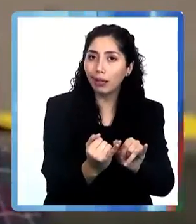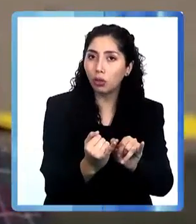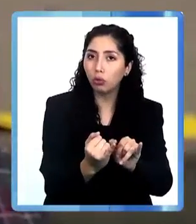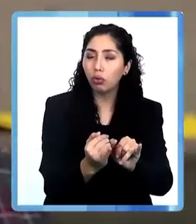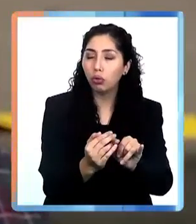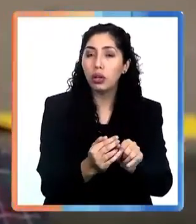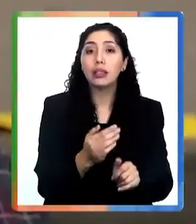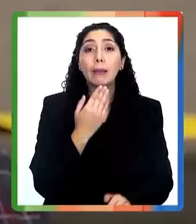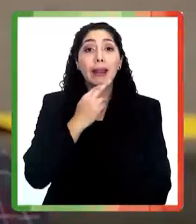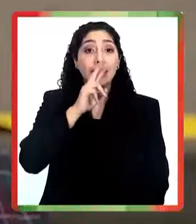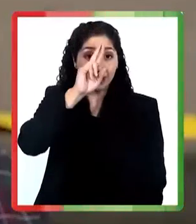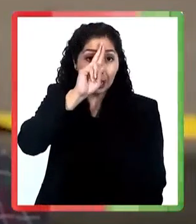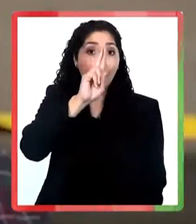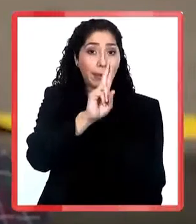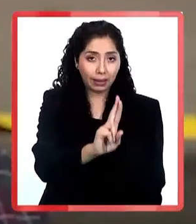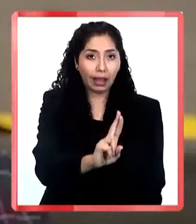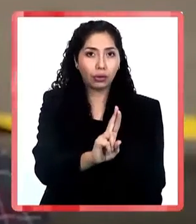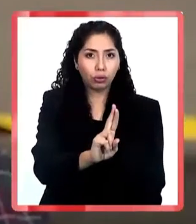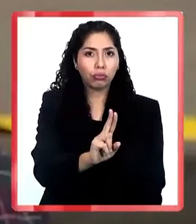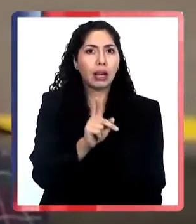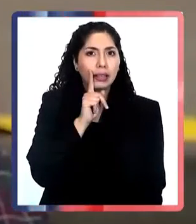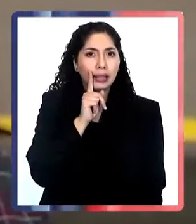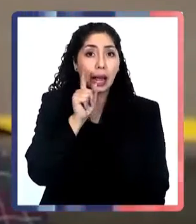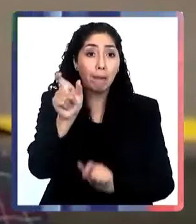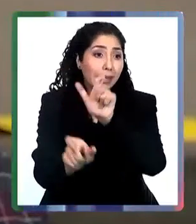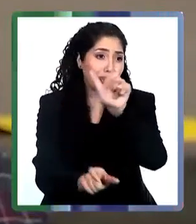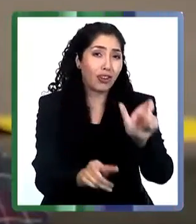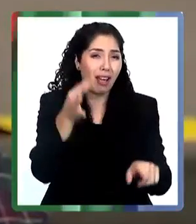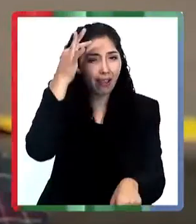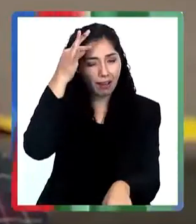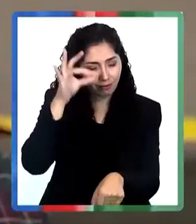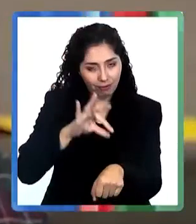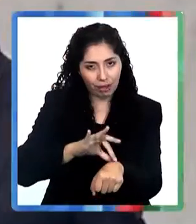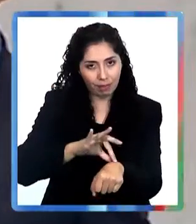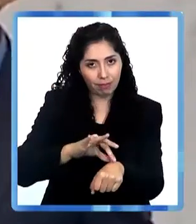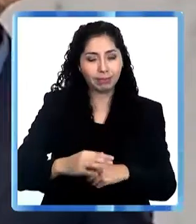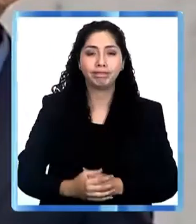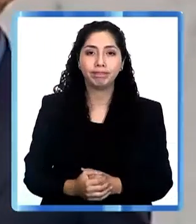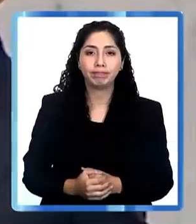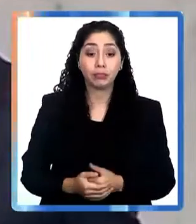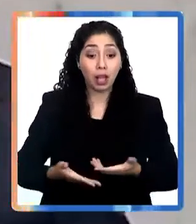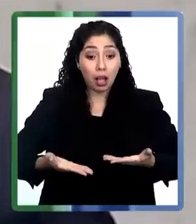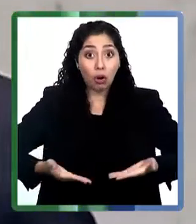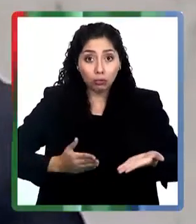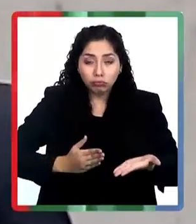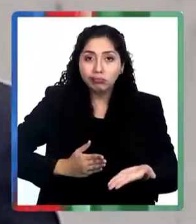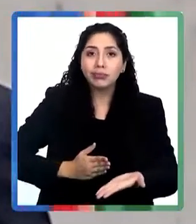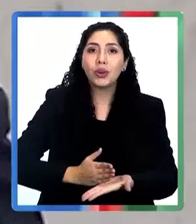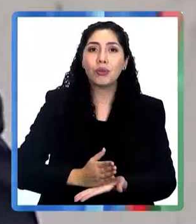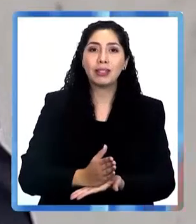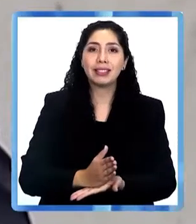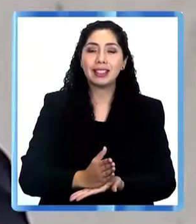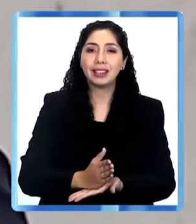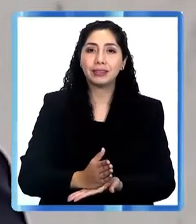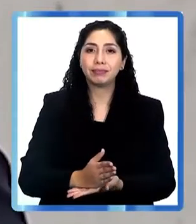respetando y respetando a quienes esta elección vamos a comenzar